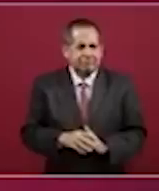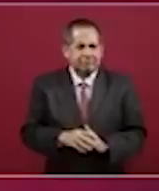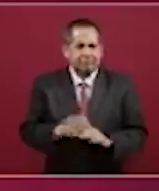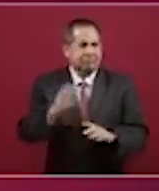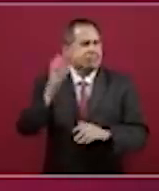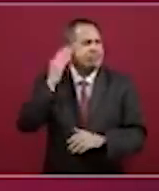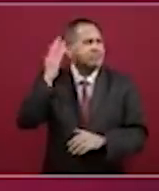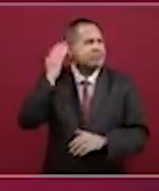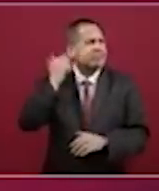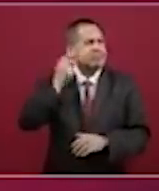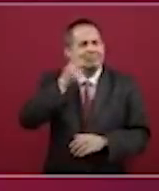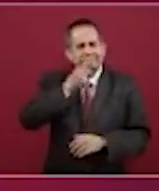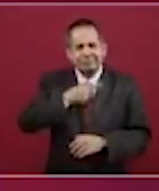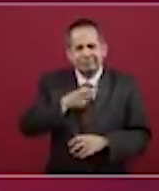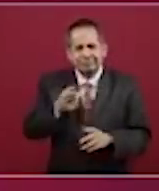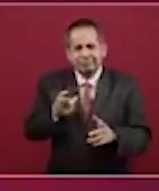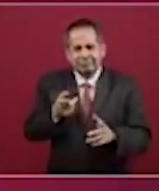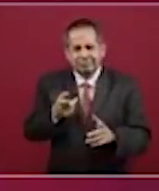decía